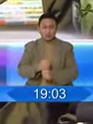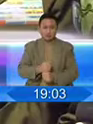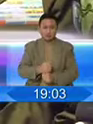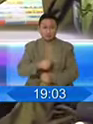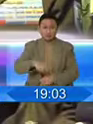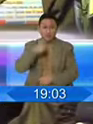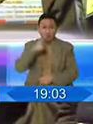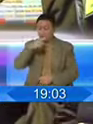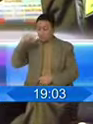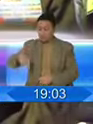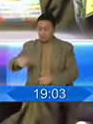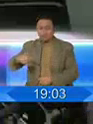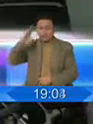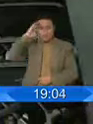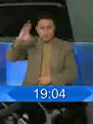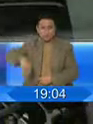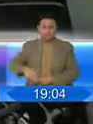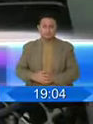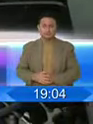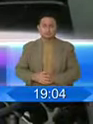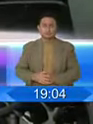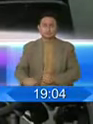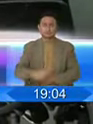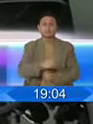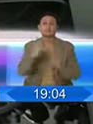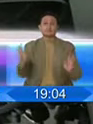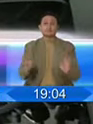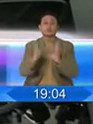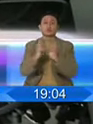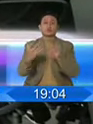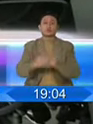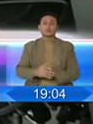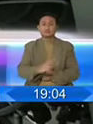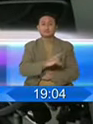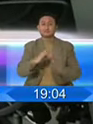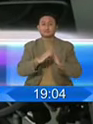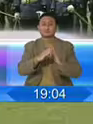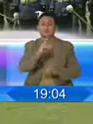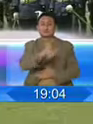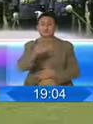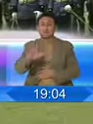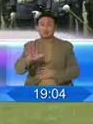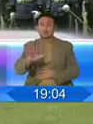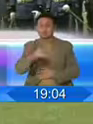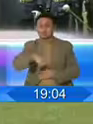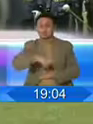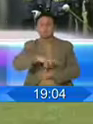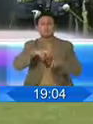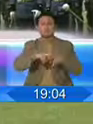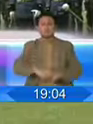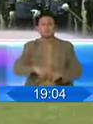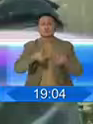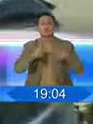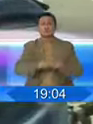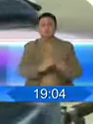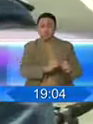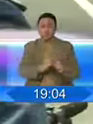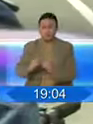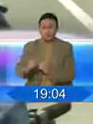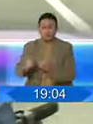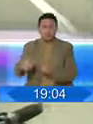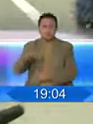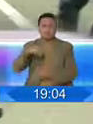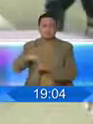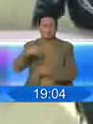mejores hombres, que sean los policías. En el encuentro en la Casa de Campaña de Movimiento País, se revisó aspectos de organización dentro